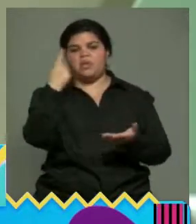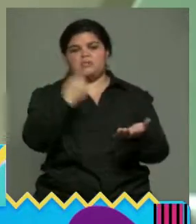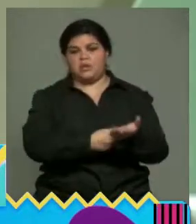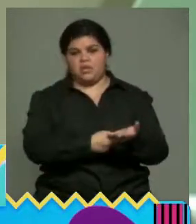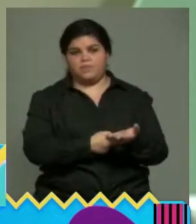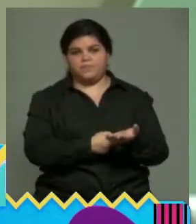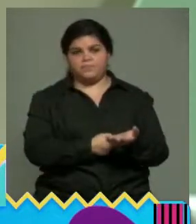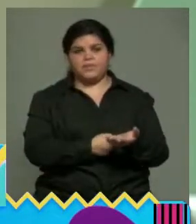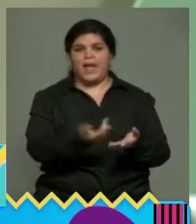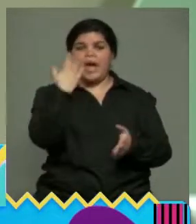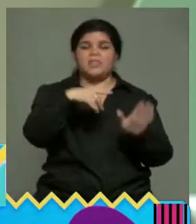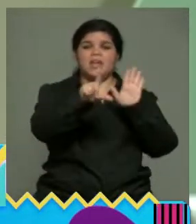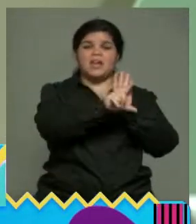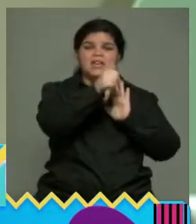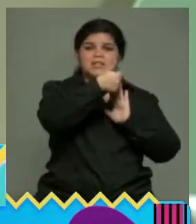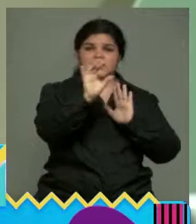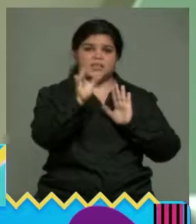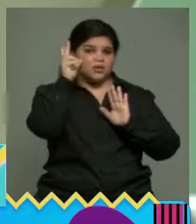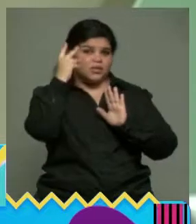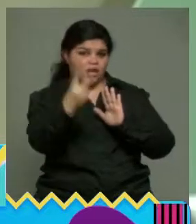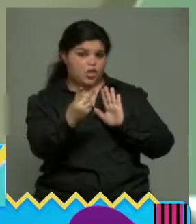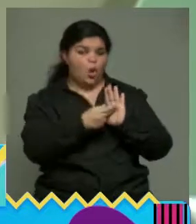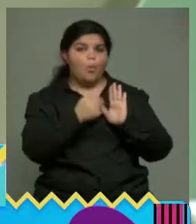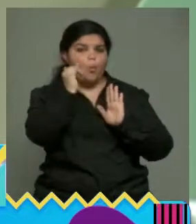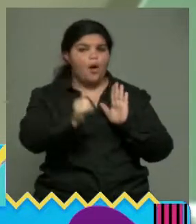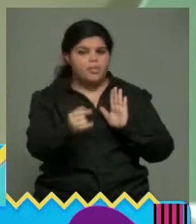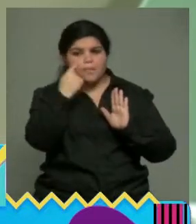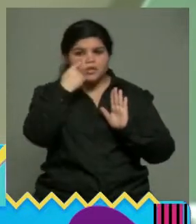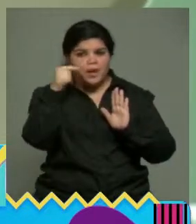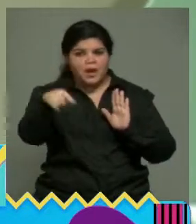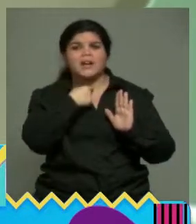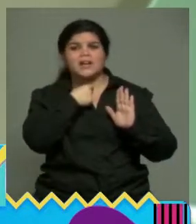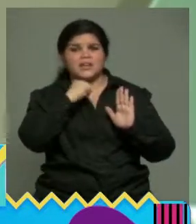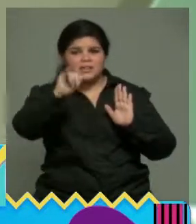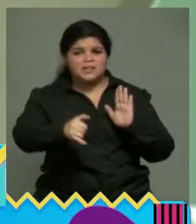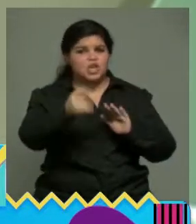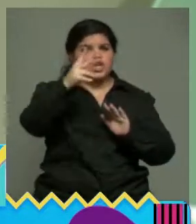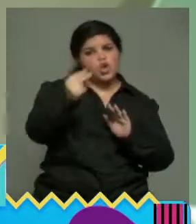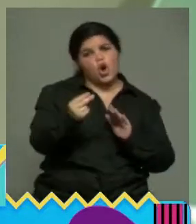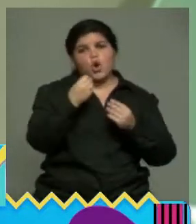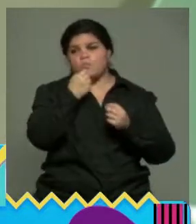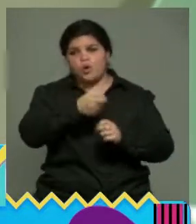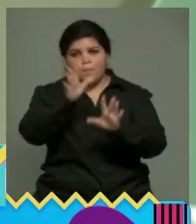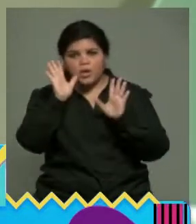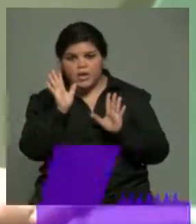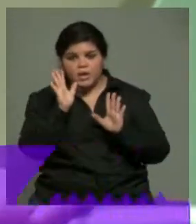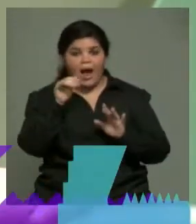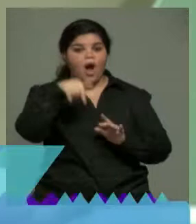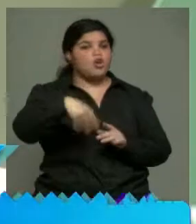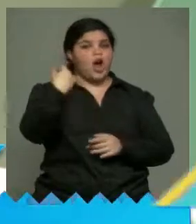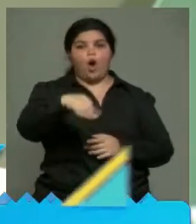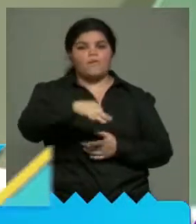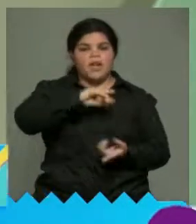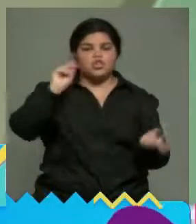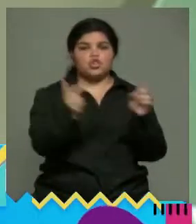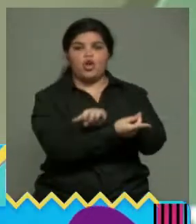le planteaba la opción a cada municipio para que se hiciera cargo del tránsito. Ahora es obligatorio, va a ser obligatorio